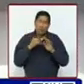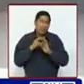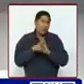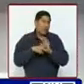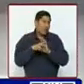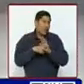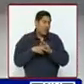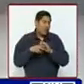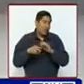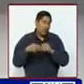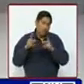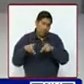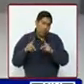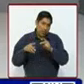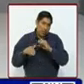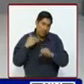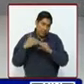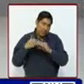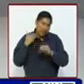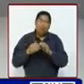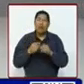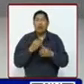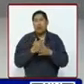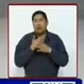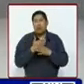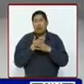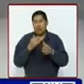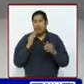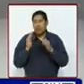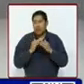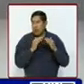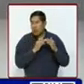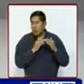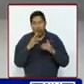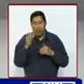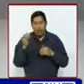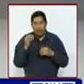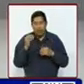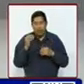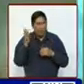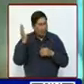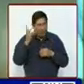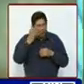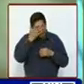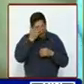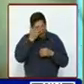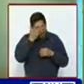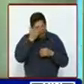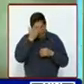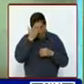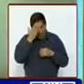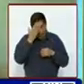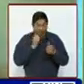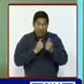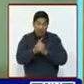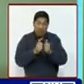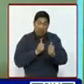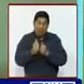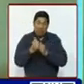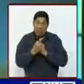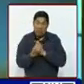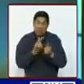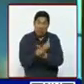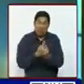reporteros al día, como siempre, firmes para compartirnos lo que ocurre en la ciudad. Exacto. Y también esto de al gana-gana, a ver quién